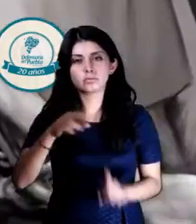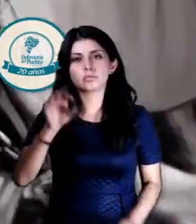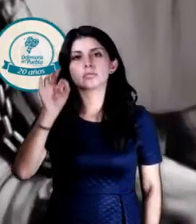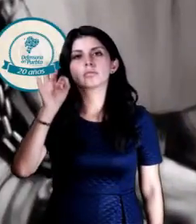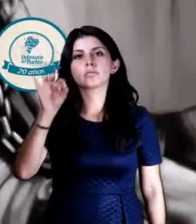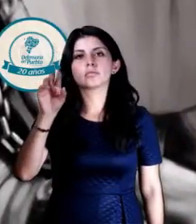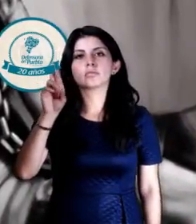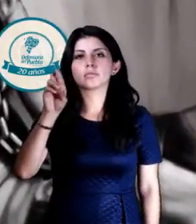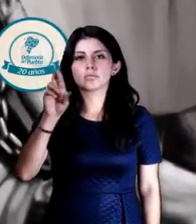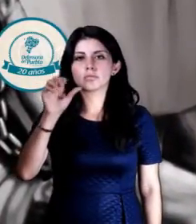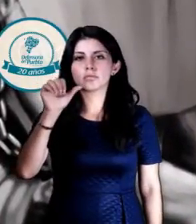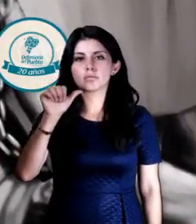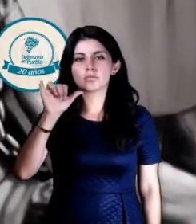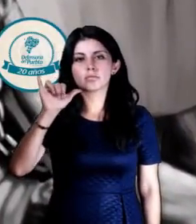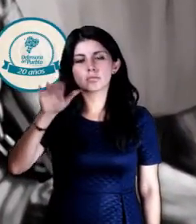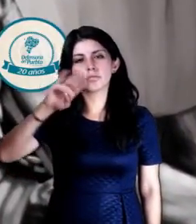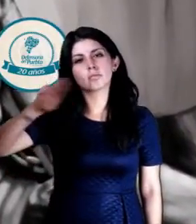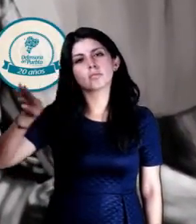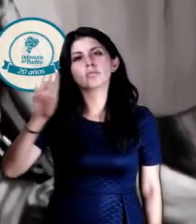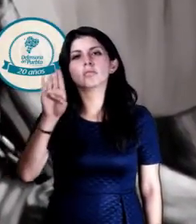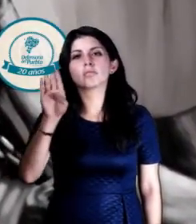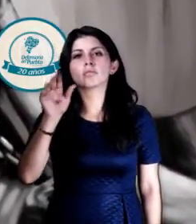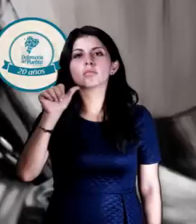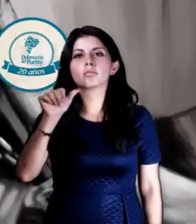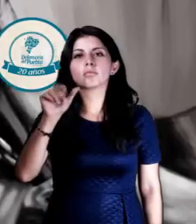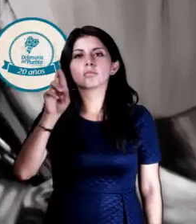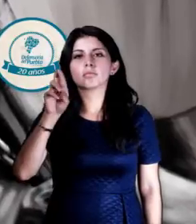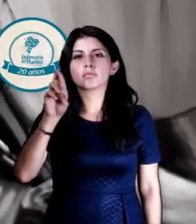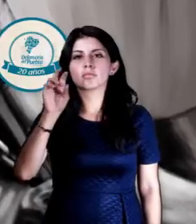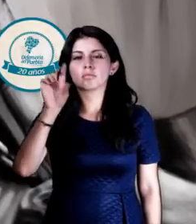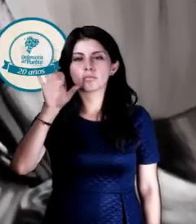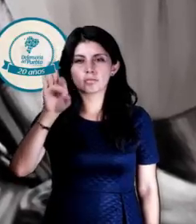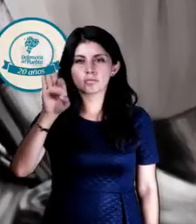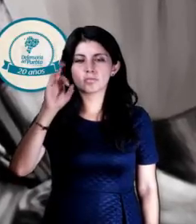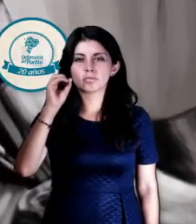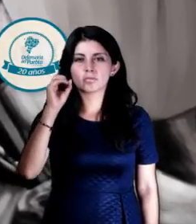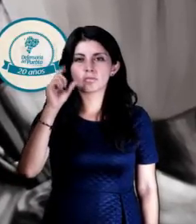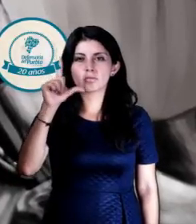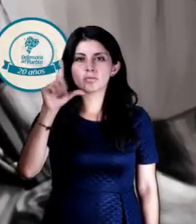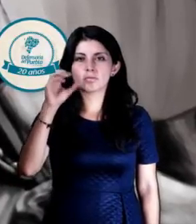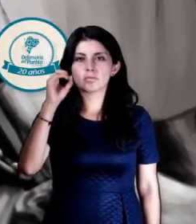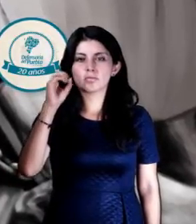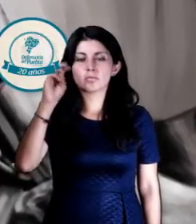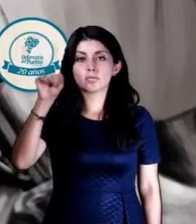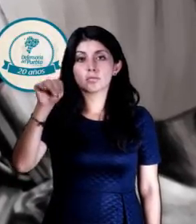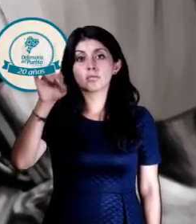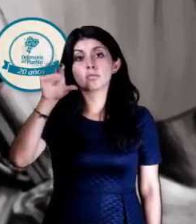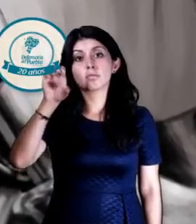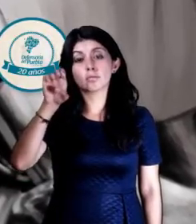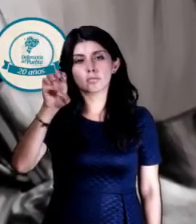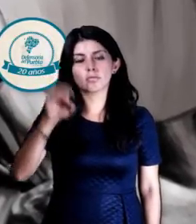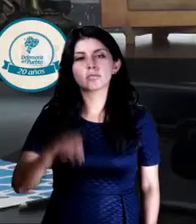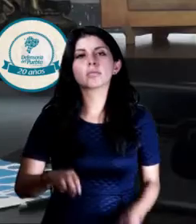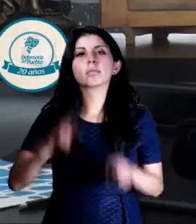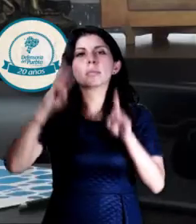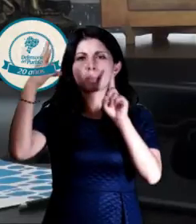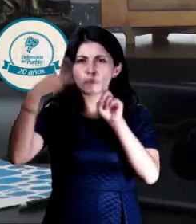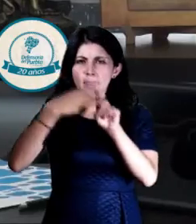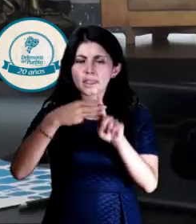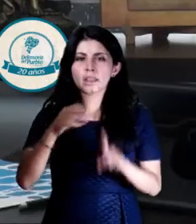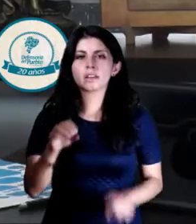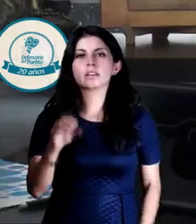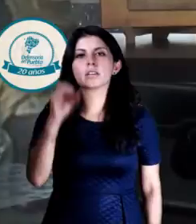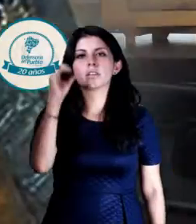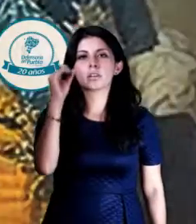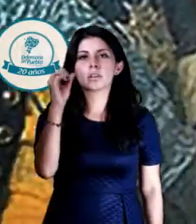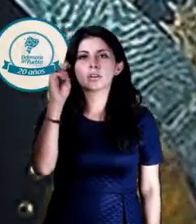indios, Fray Bartolomé de las Casas, valiente defensor de los pueblos sometidos. Revisaron la labor del Ombudsman